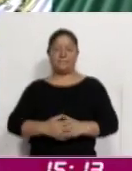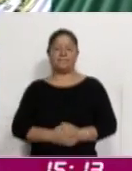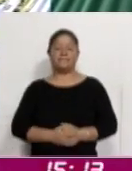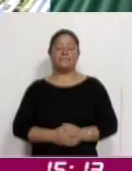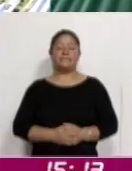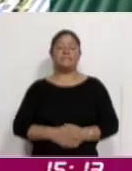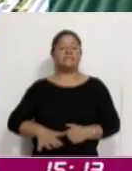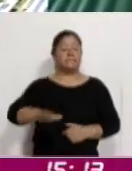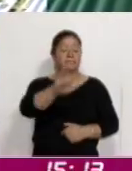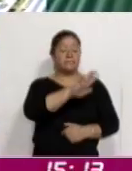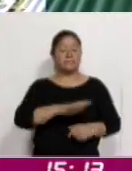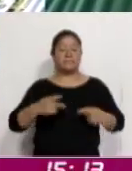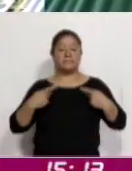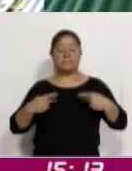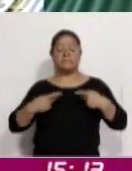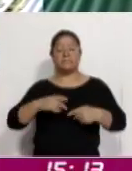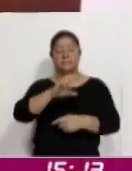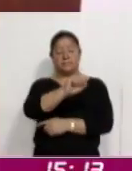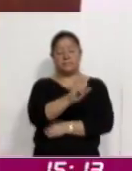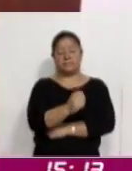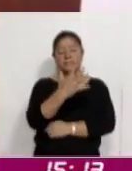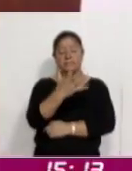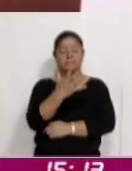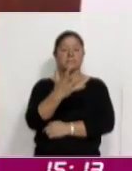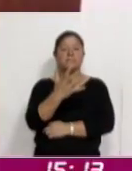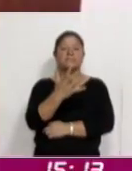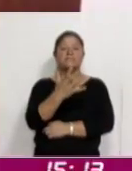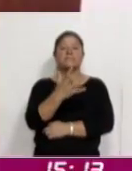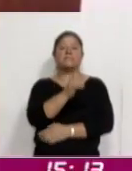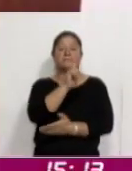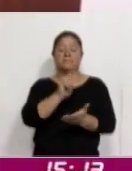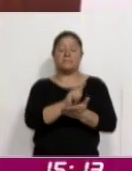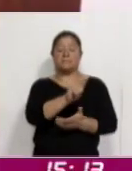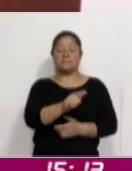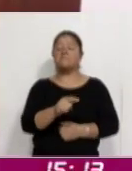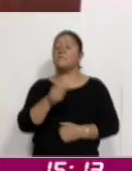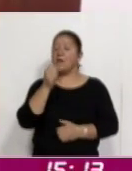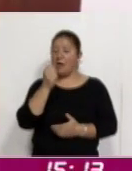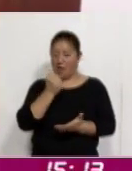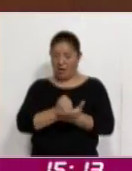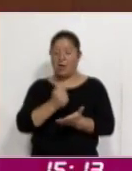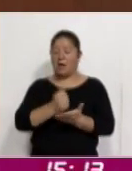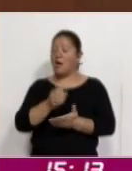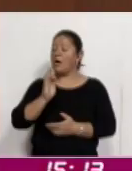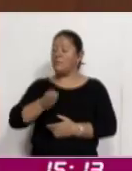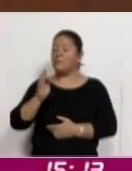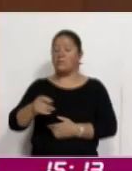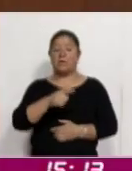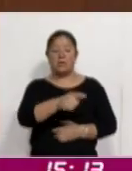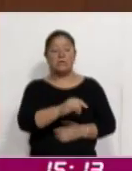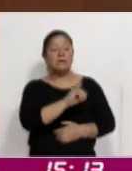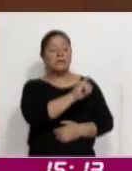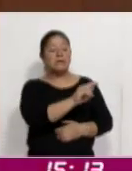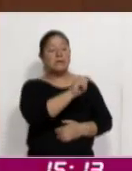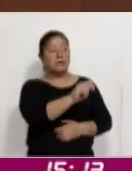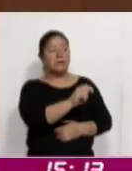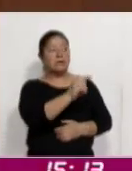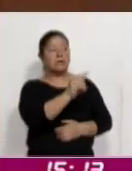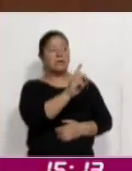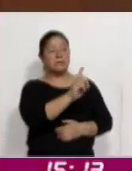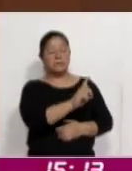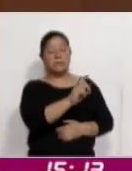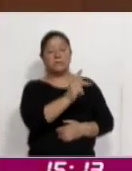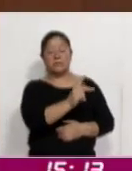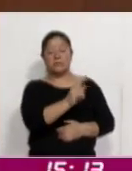Las y los integrantes de la 65ª legislatura aprobaron extinguir el Instituto Tlaxcalteca para devolver al pueblo lo robado a partir